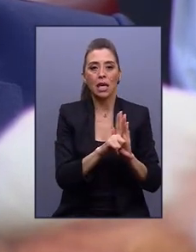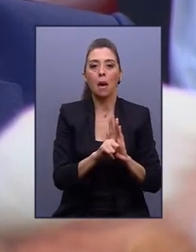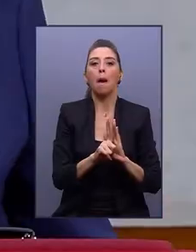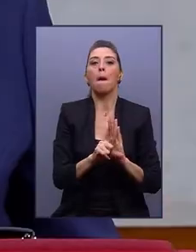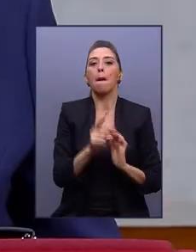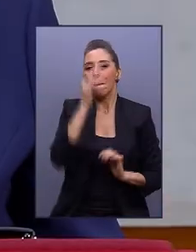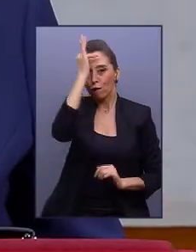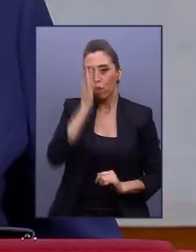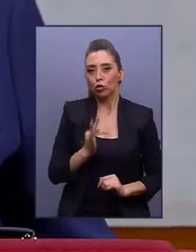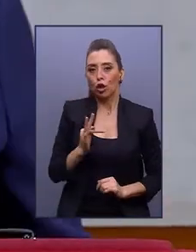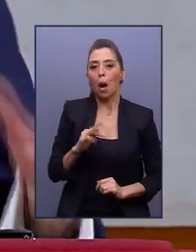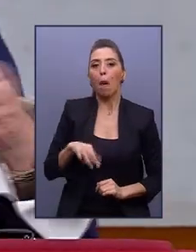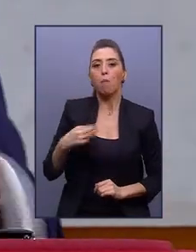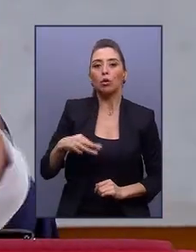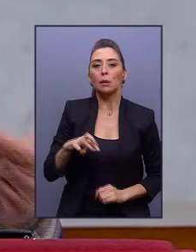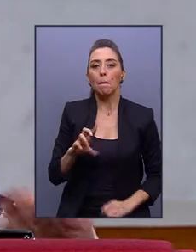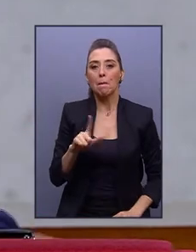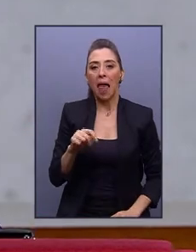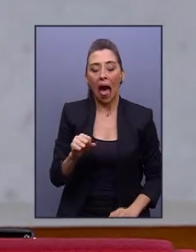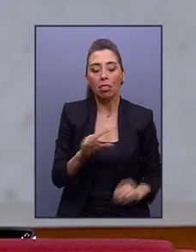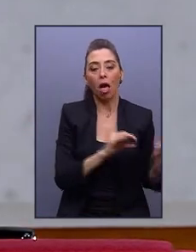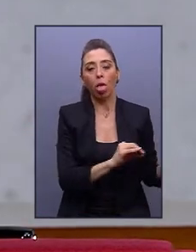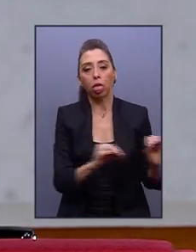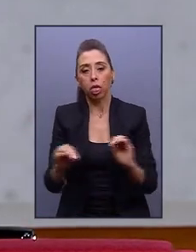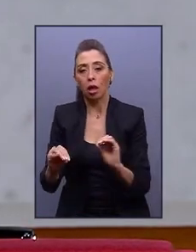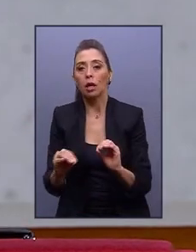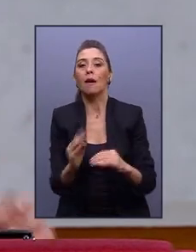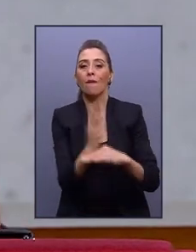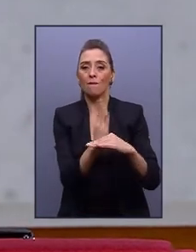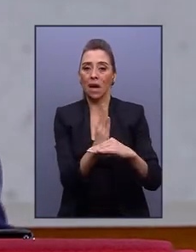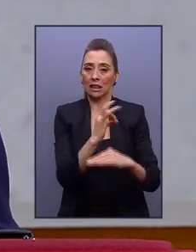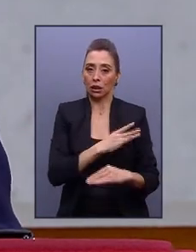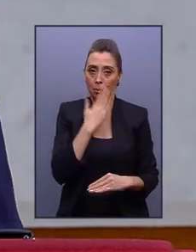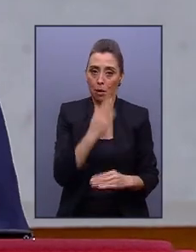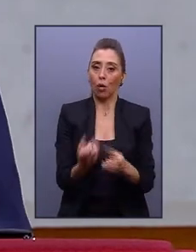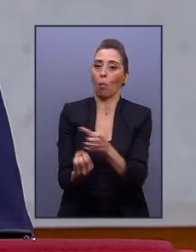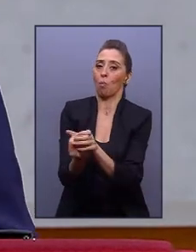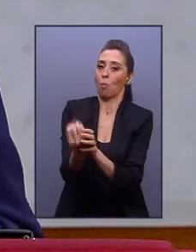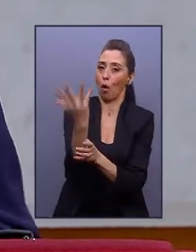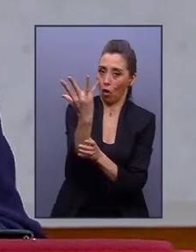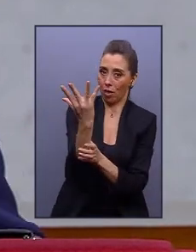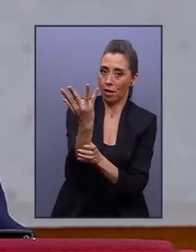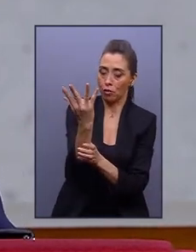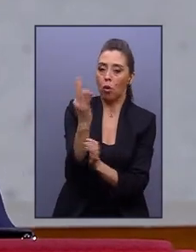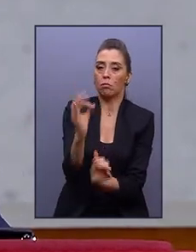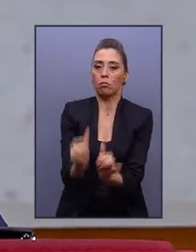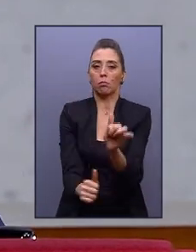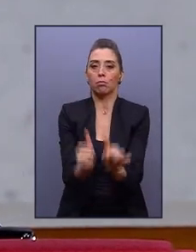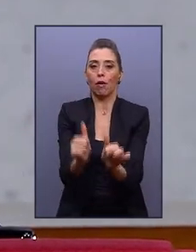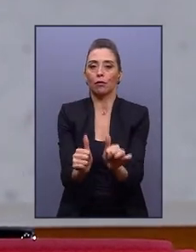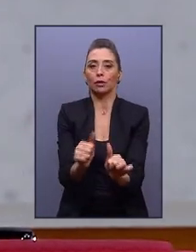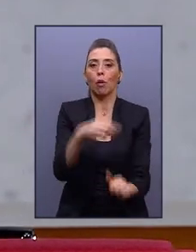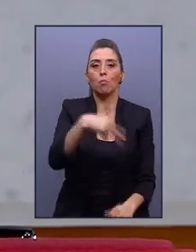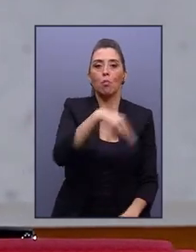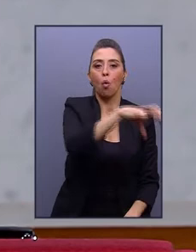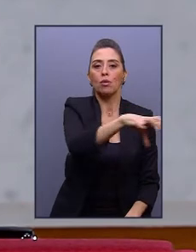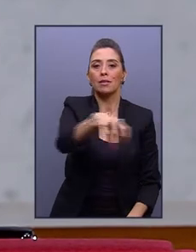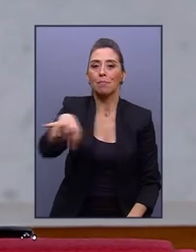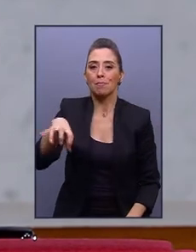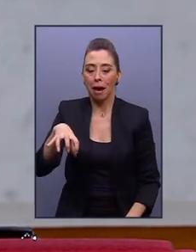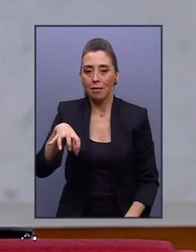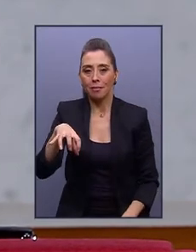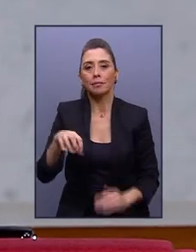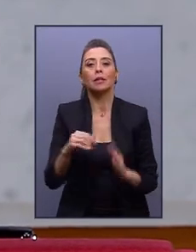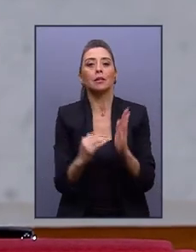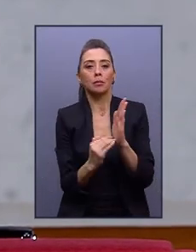municipales reconociendo que a la base de las mejoras de Chile está la modernización y profesionalización de los municipios. Junto a